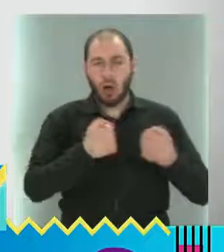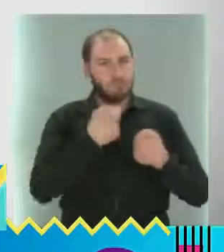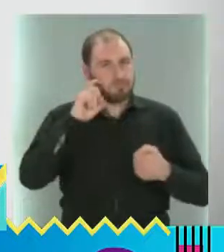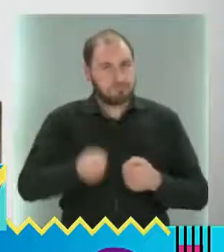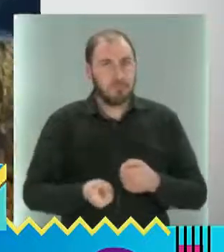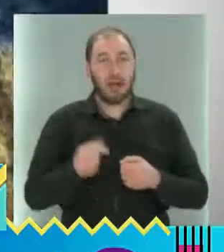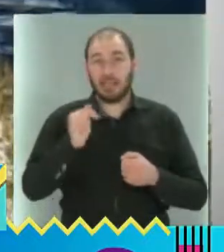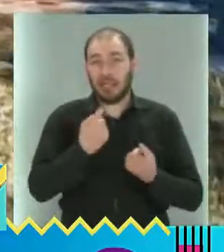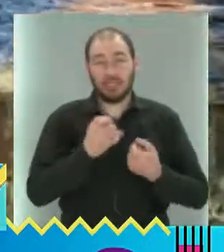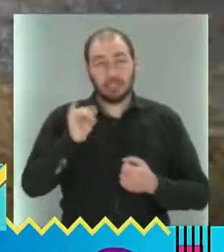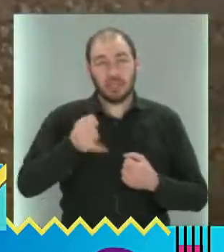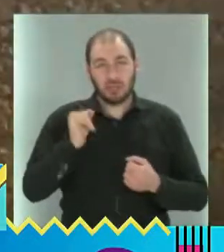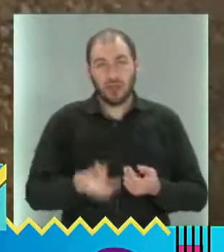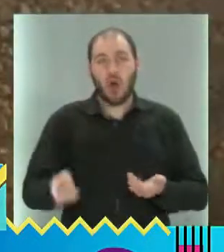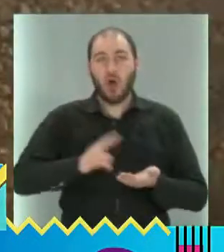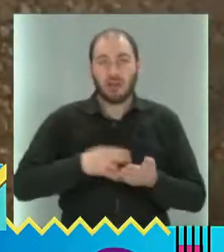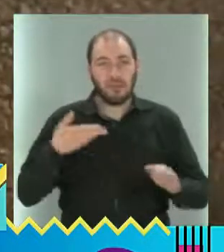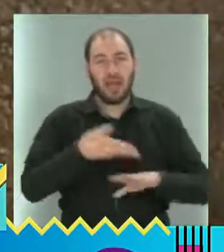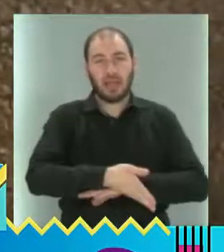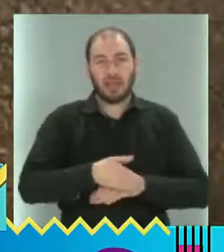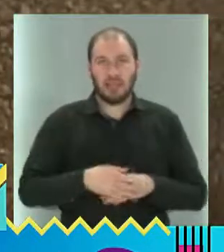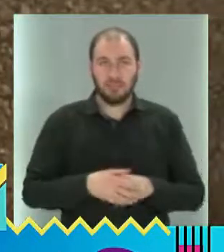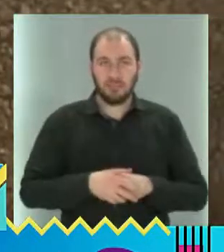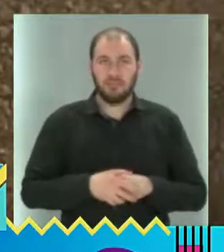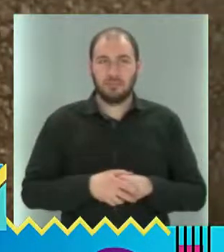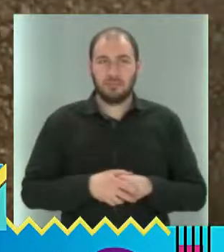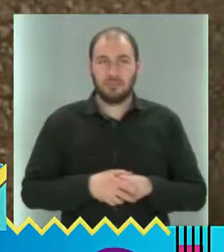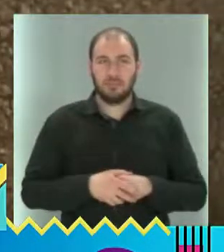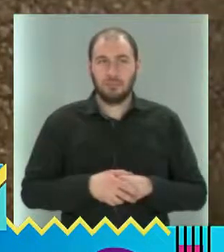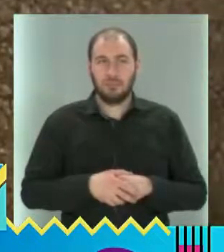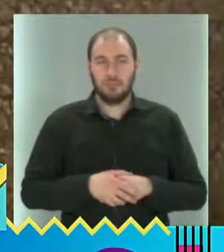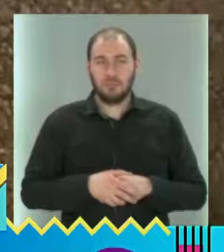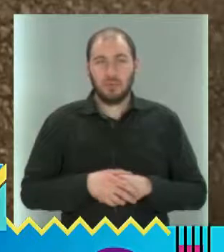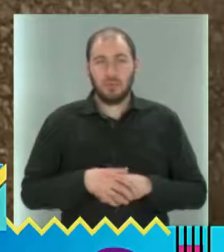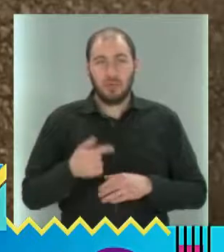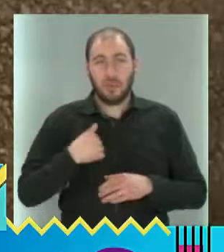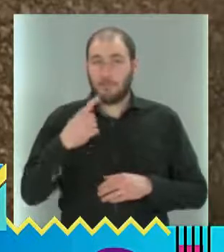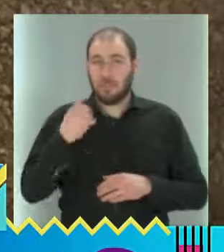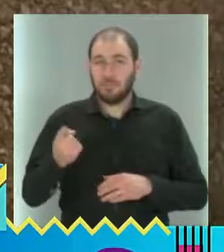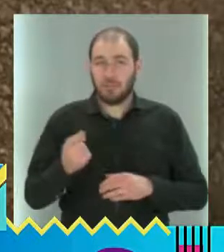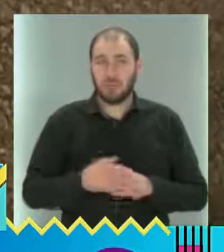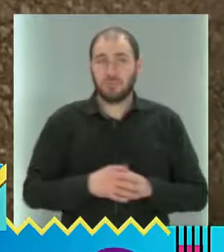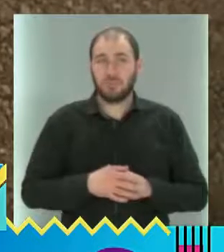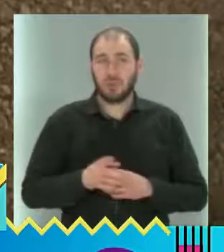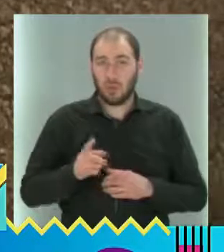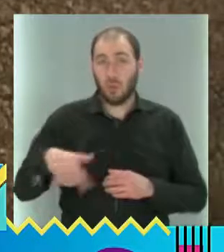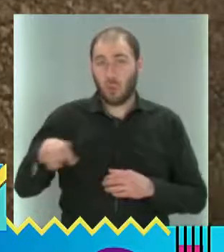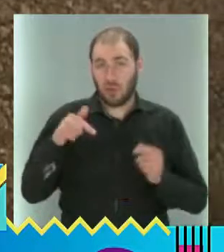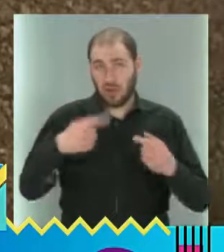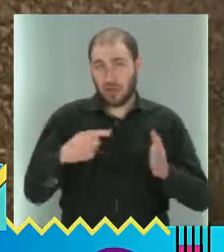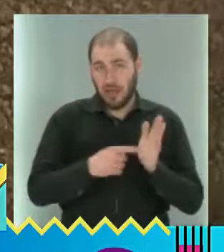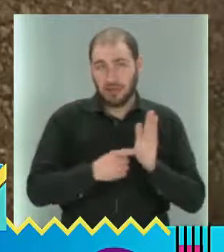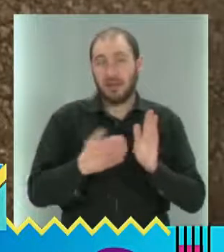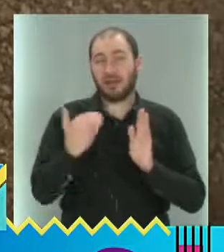es necesario nuevamente intervenir. Le hago la pregunta, digo, frente a esta situación,